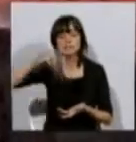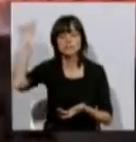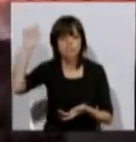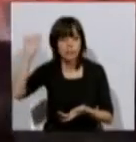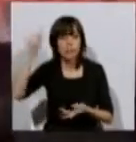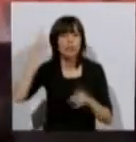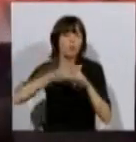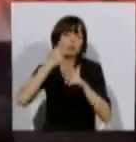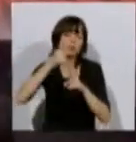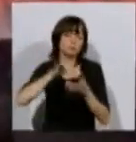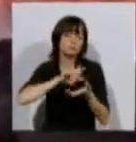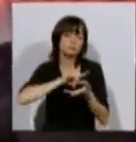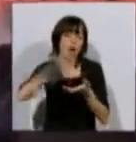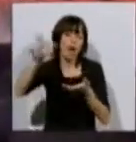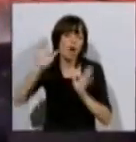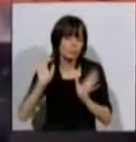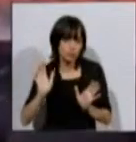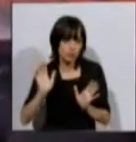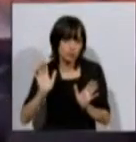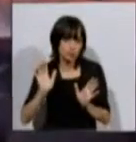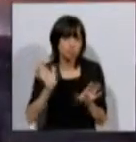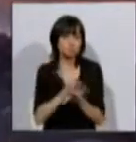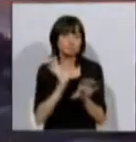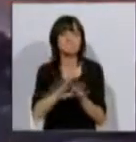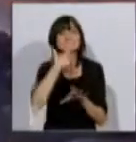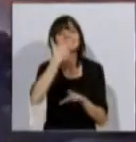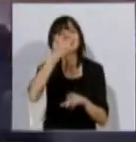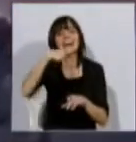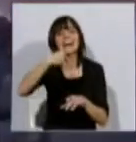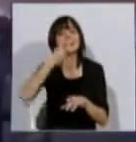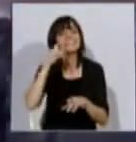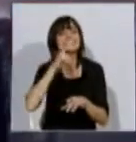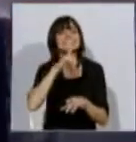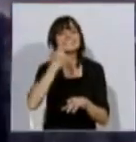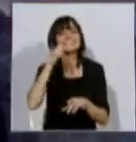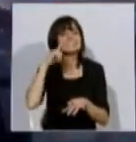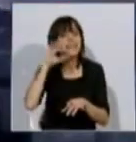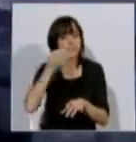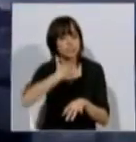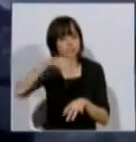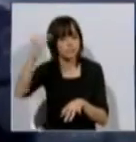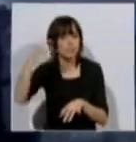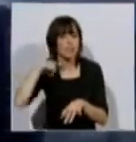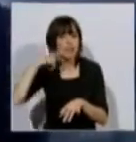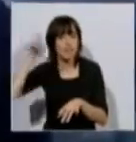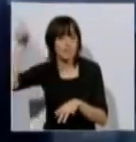un vuelo doméstico, por un vuelo sanitario, hace tiempo atrás a España